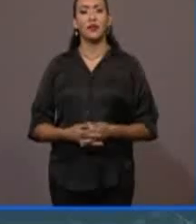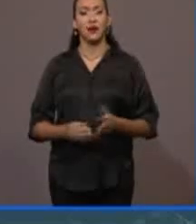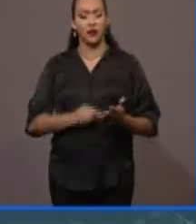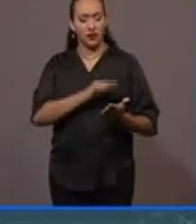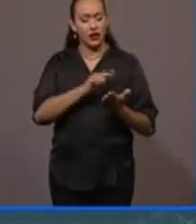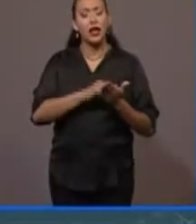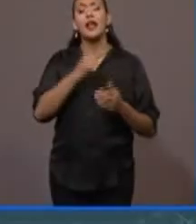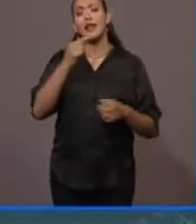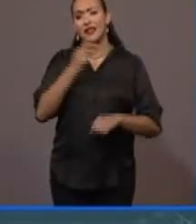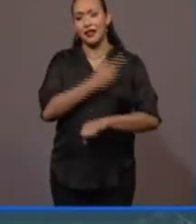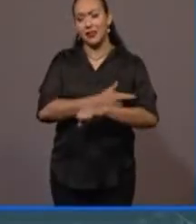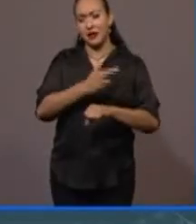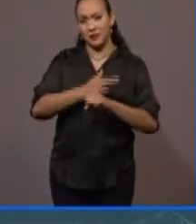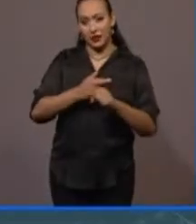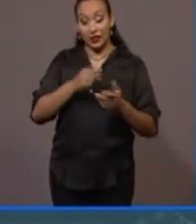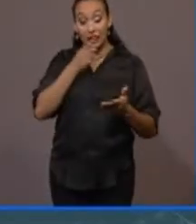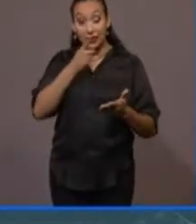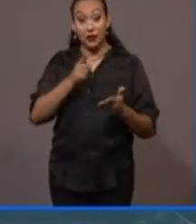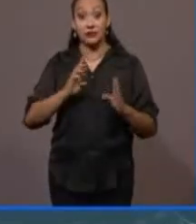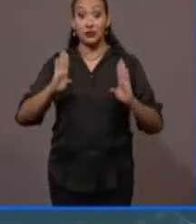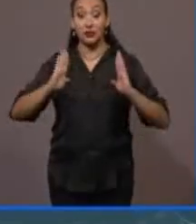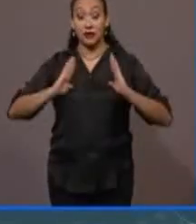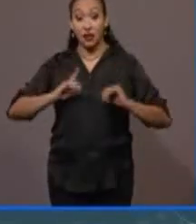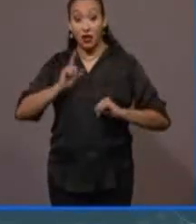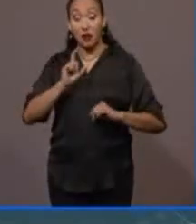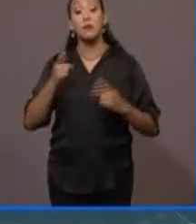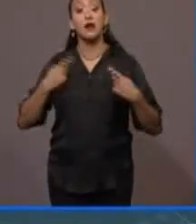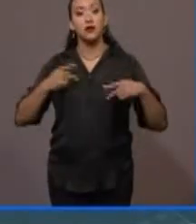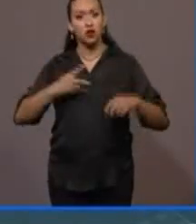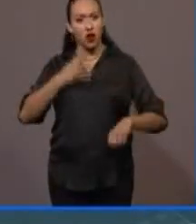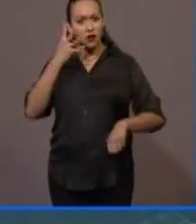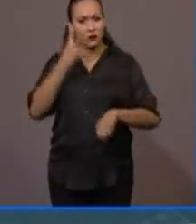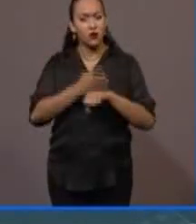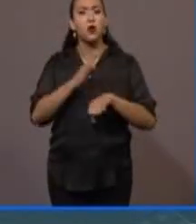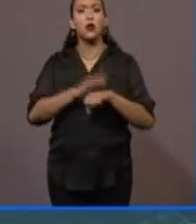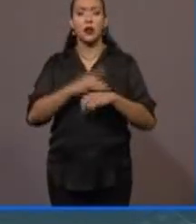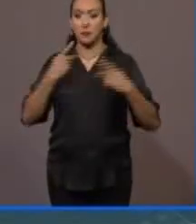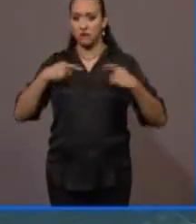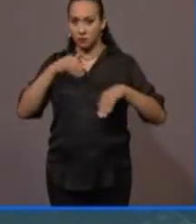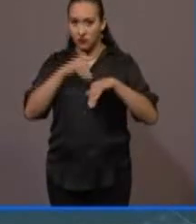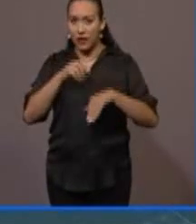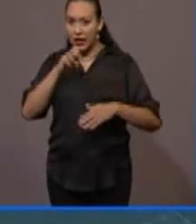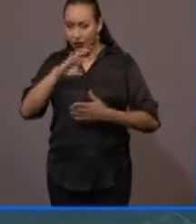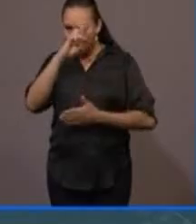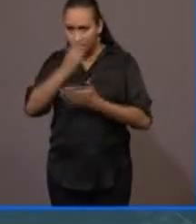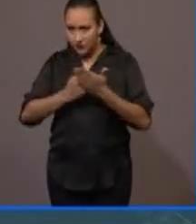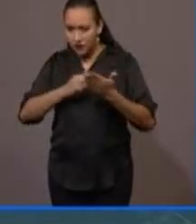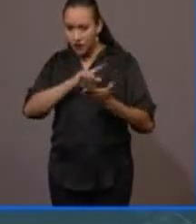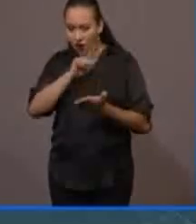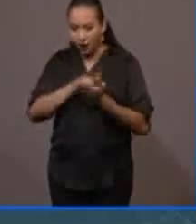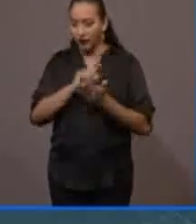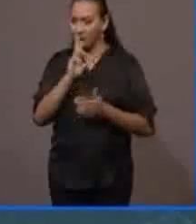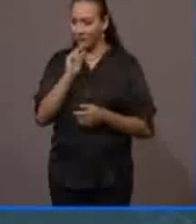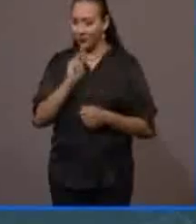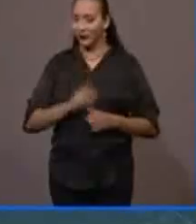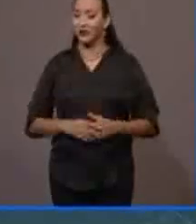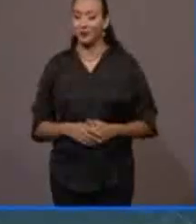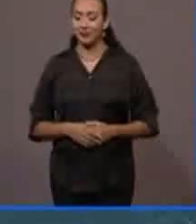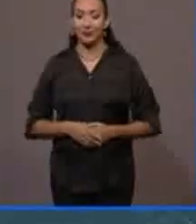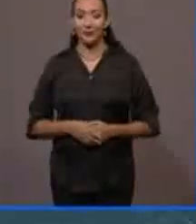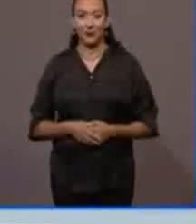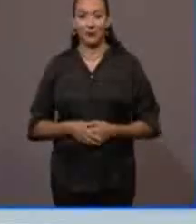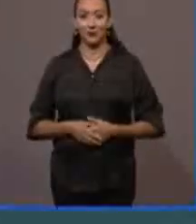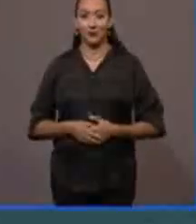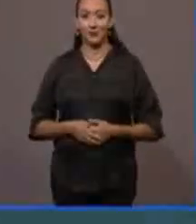Disposición del Código de Justicia Militar que sanciona el delito de insubordinación no viola el principio de legalidad, determinó la